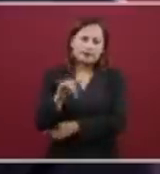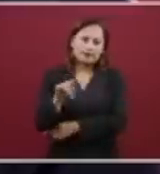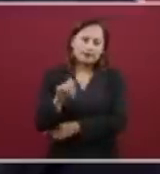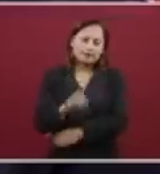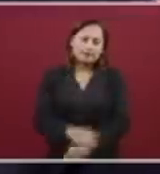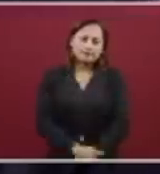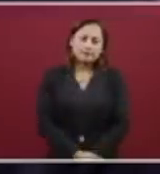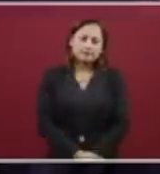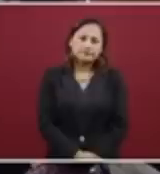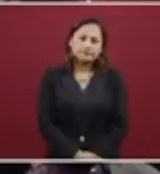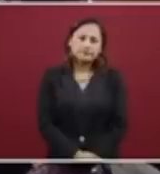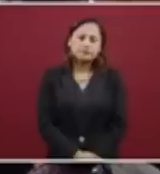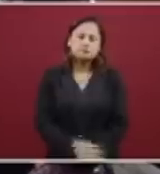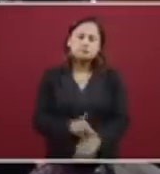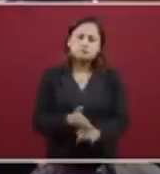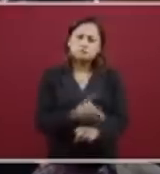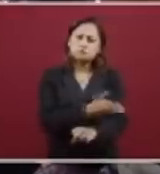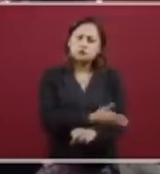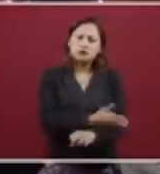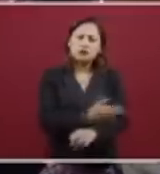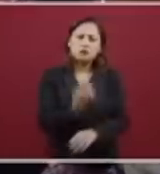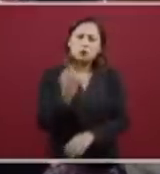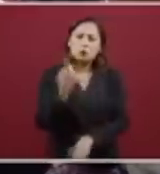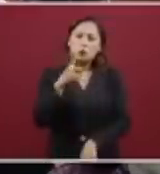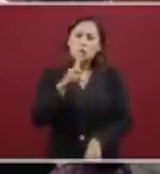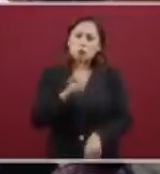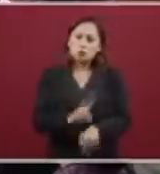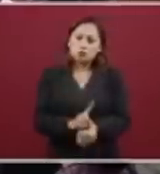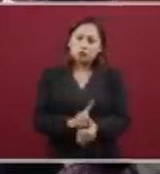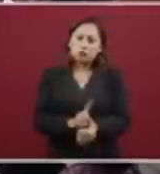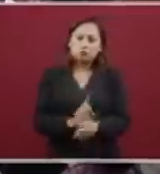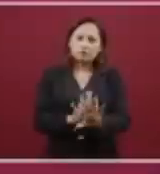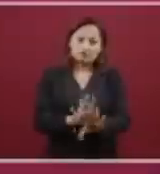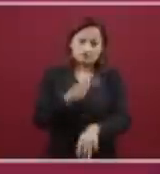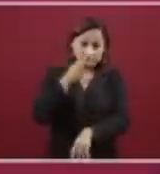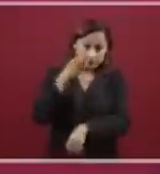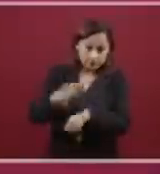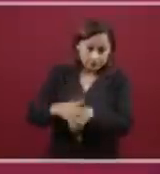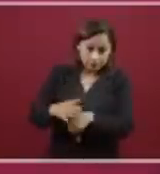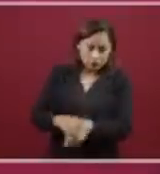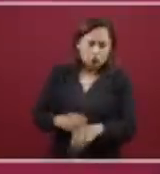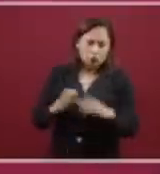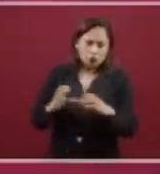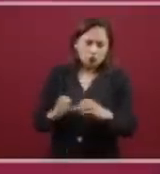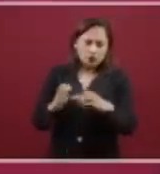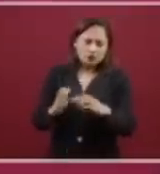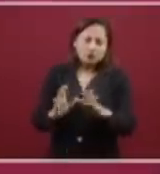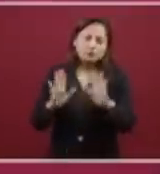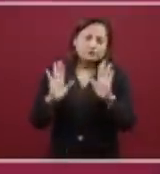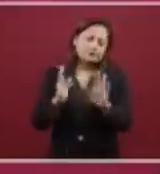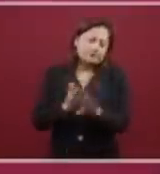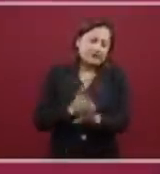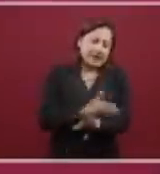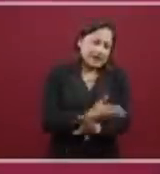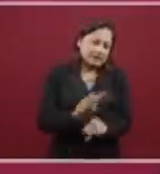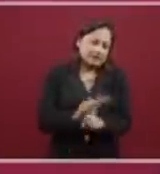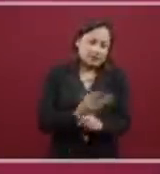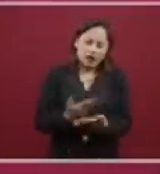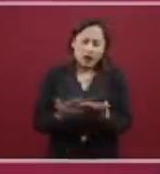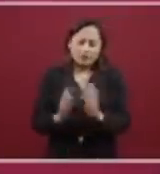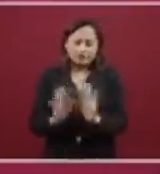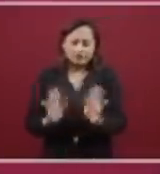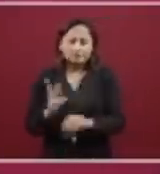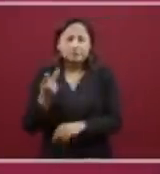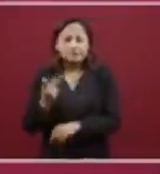en una ocasión y tengan mucho cuidado de ustedes bueno eso pasaba antes y ahora no